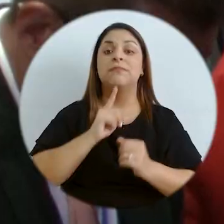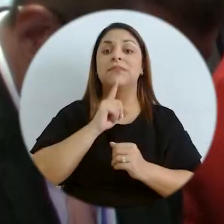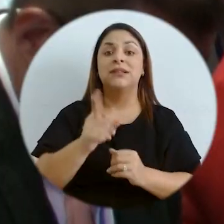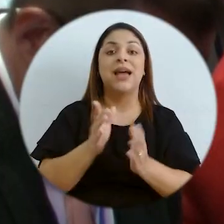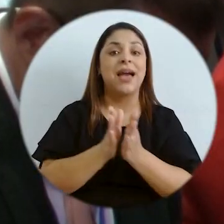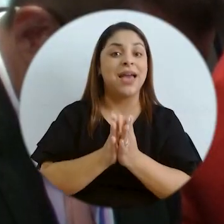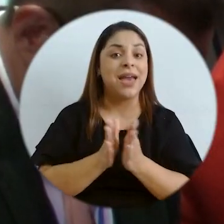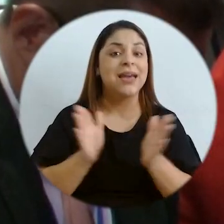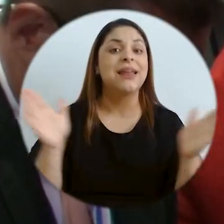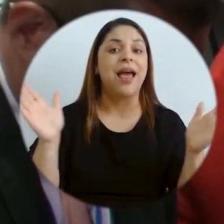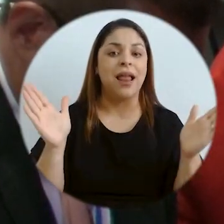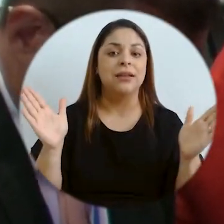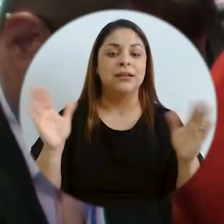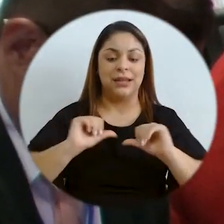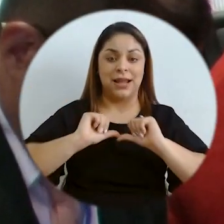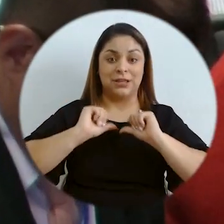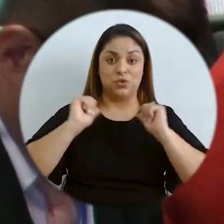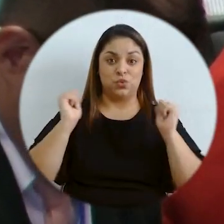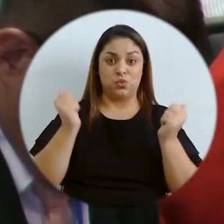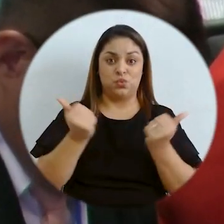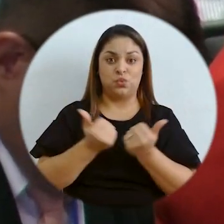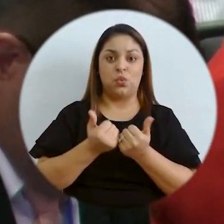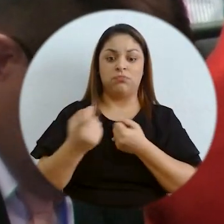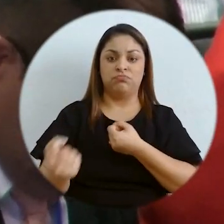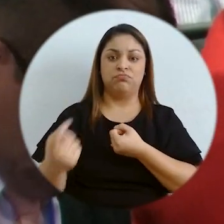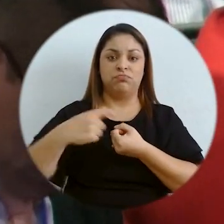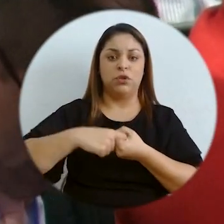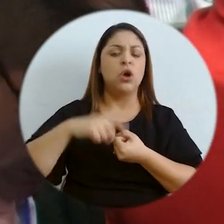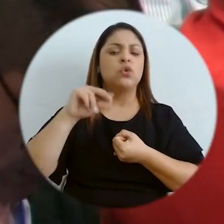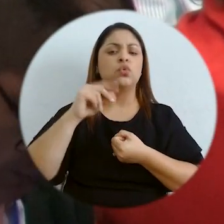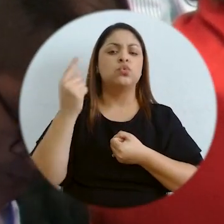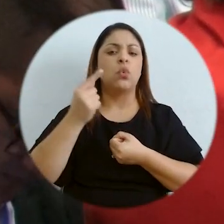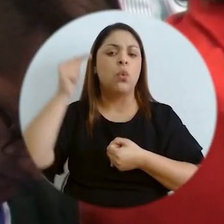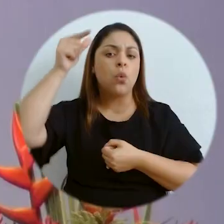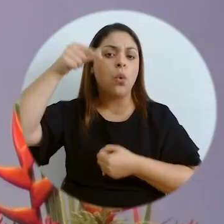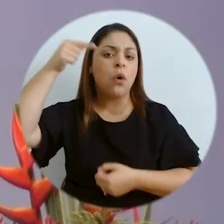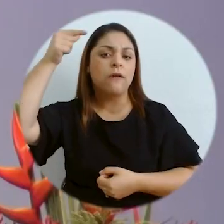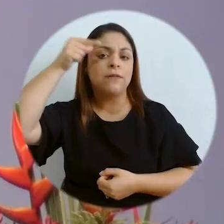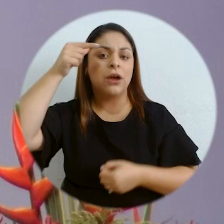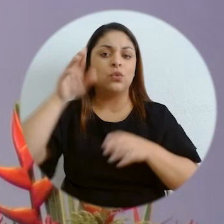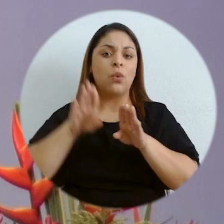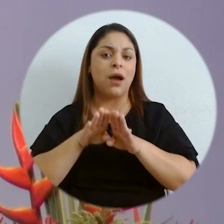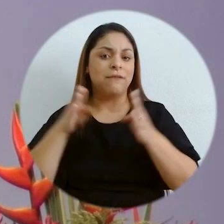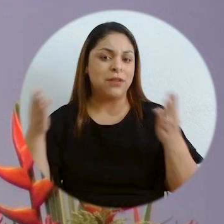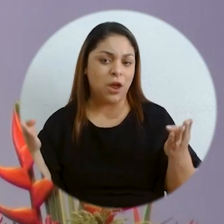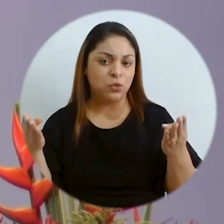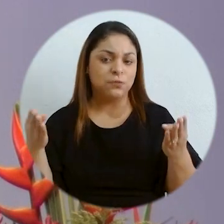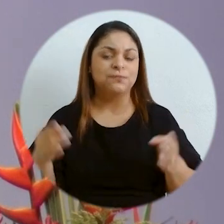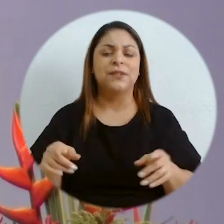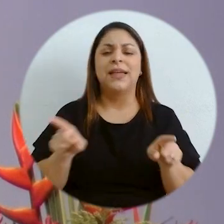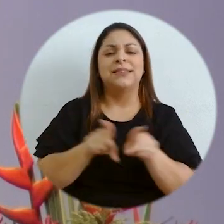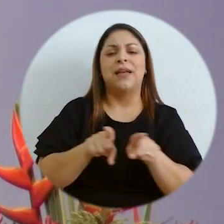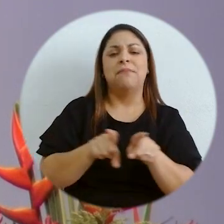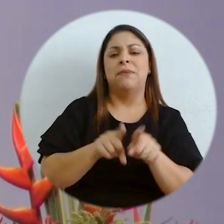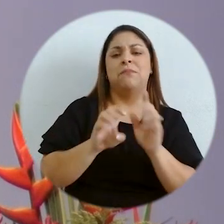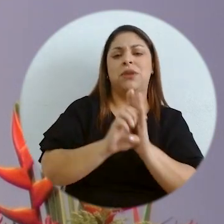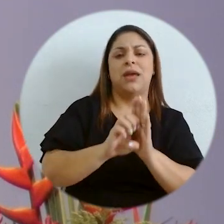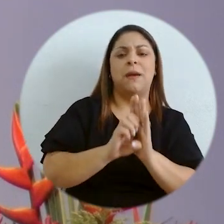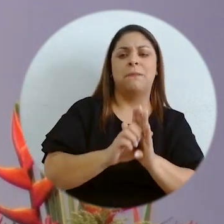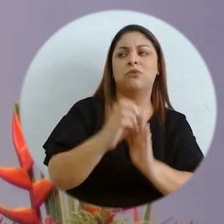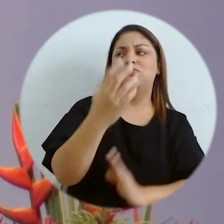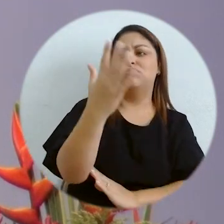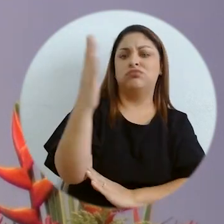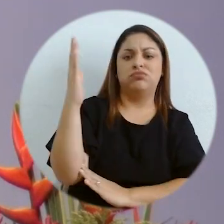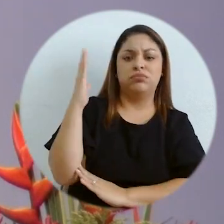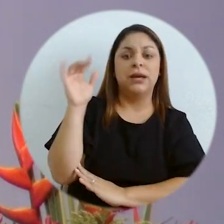decir es que en general el mundo del asociacionismo, el mundo no solo del gobierno abierto, sino de todas estas cuestiones que estábamos diciendo antes, del